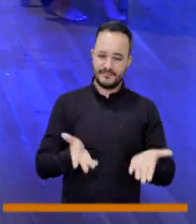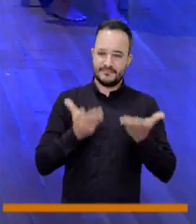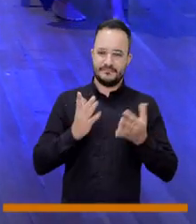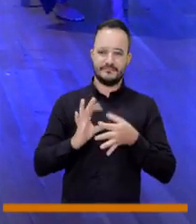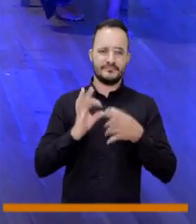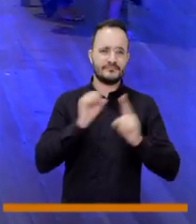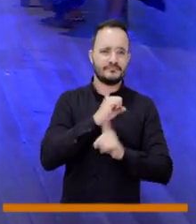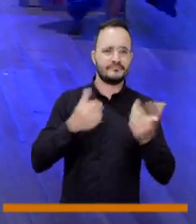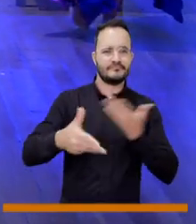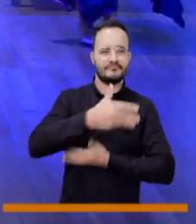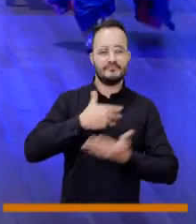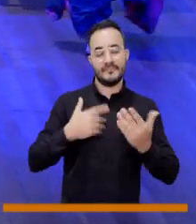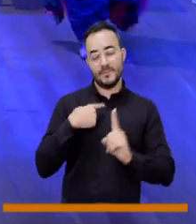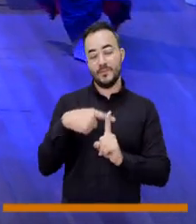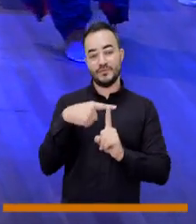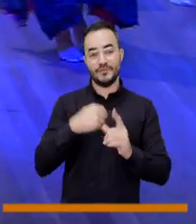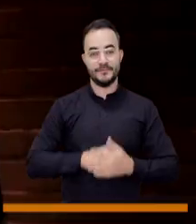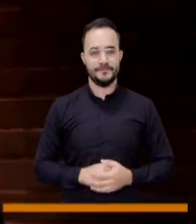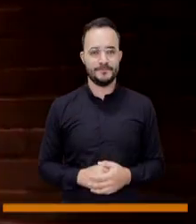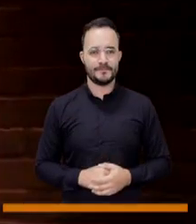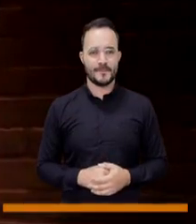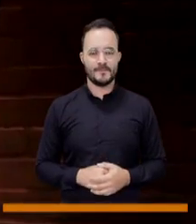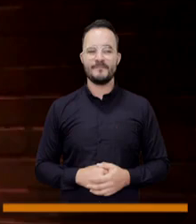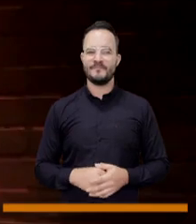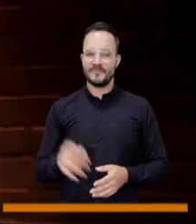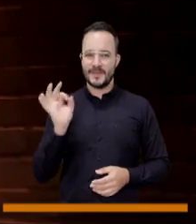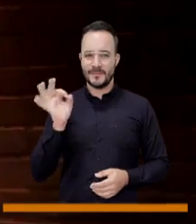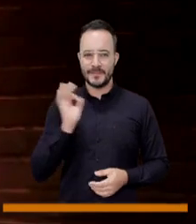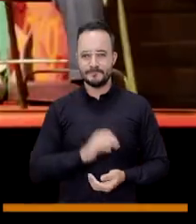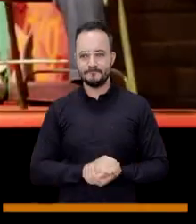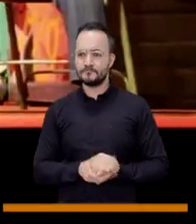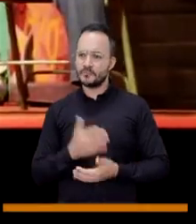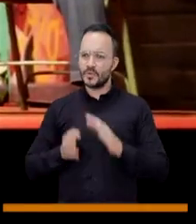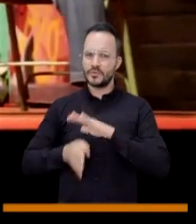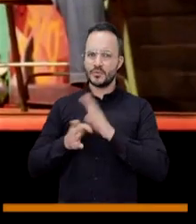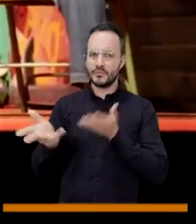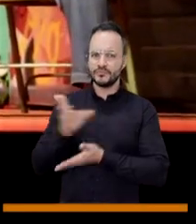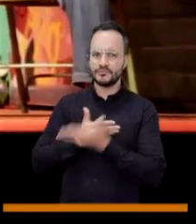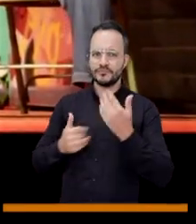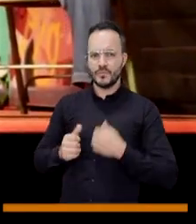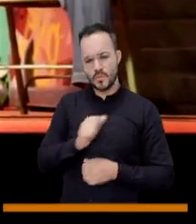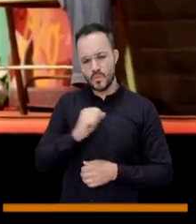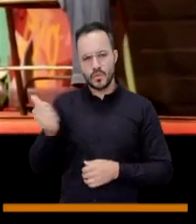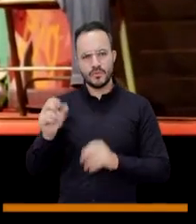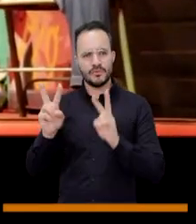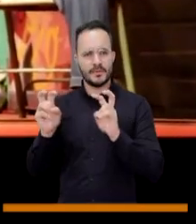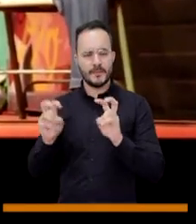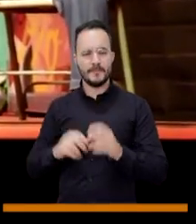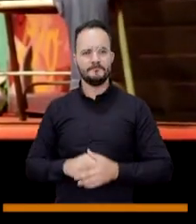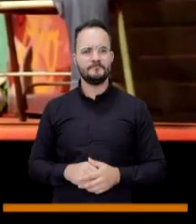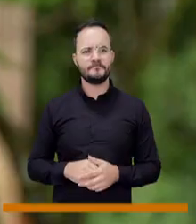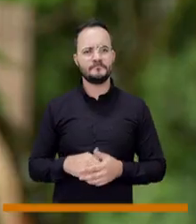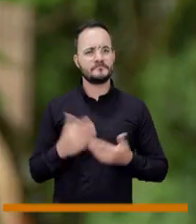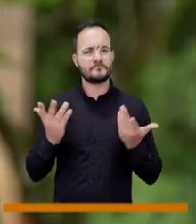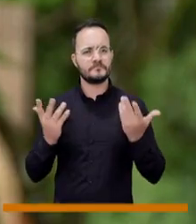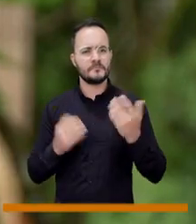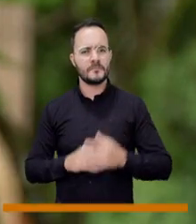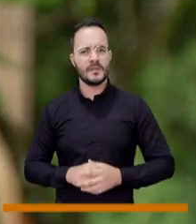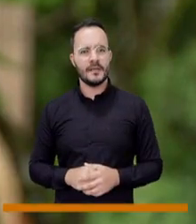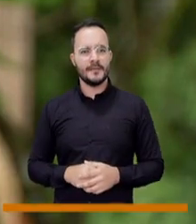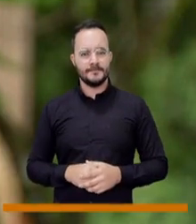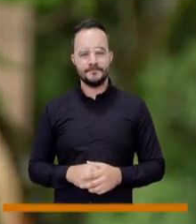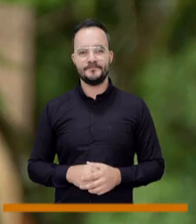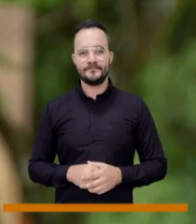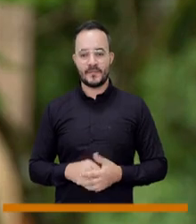una herramienta muy buena para la construcción del tejido social, entre otras. Bueno, pues vámonos entonces también a seguir hablando de más temas